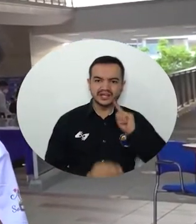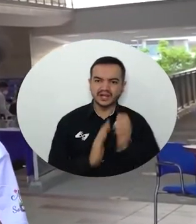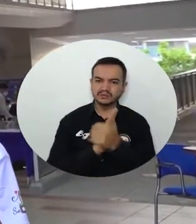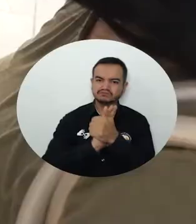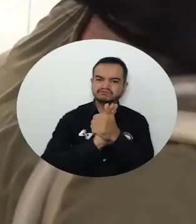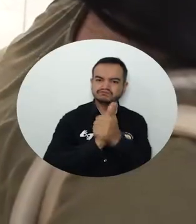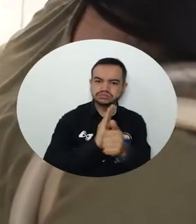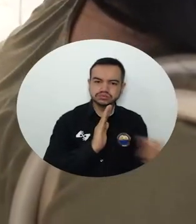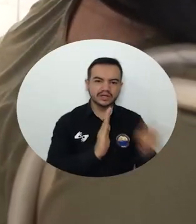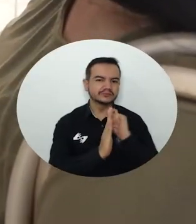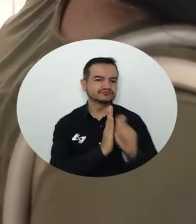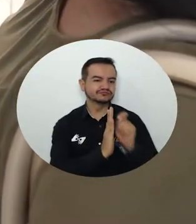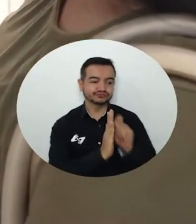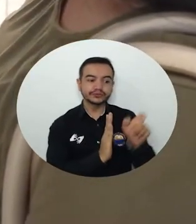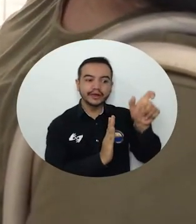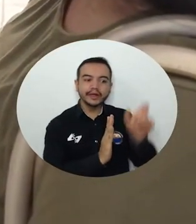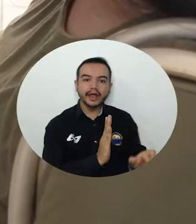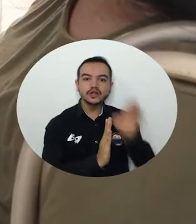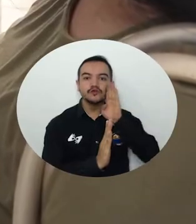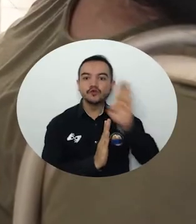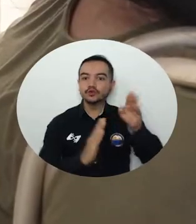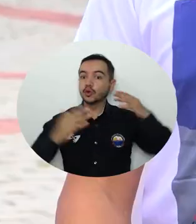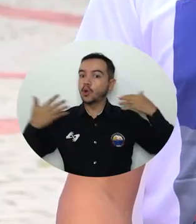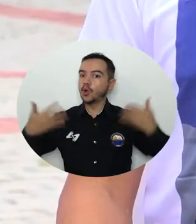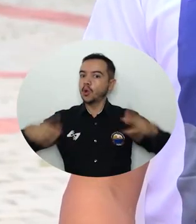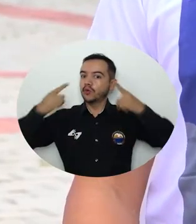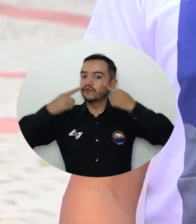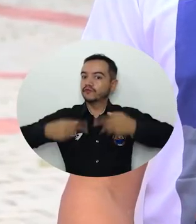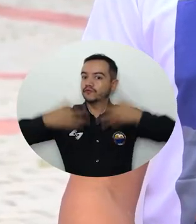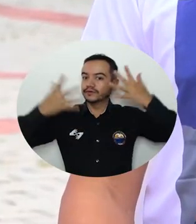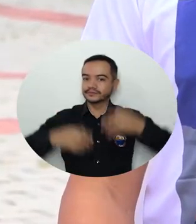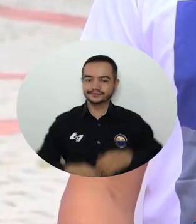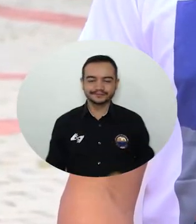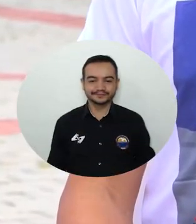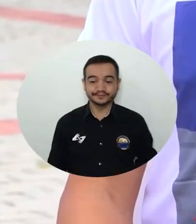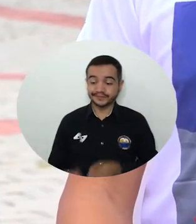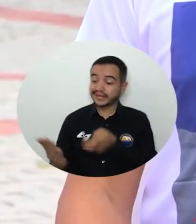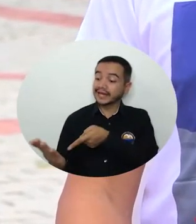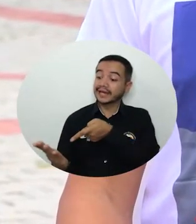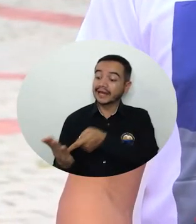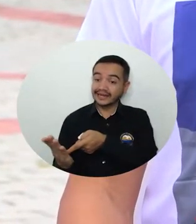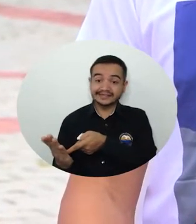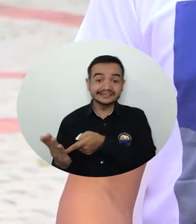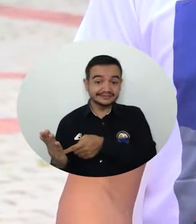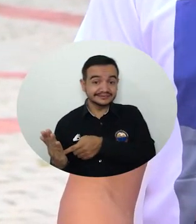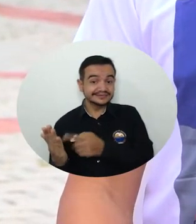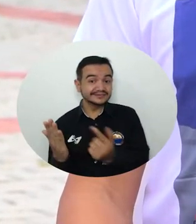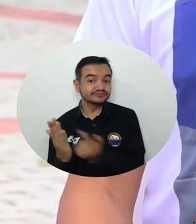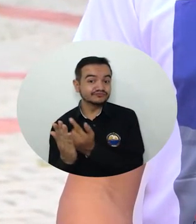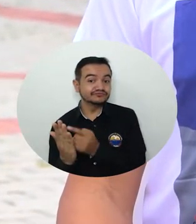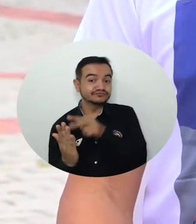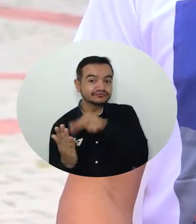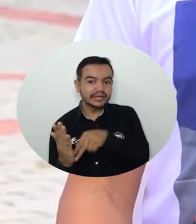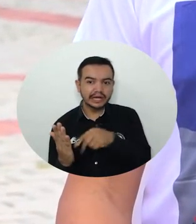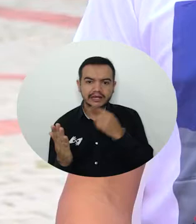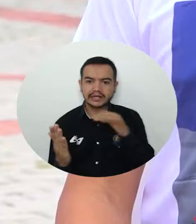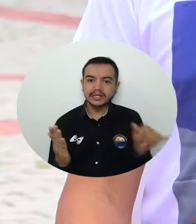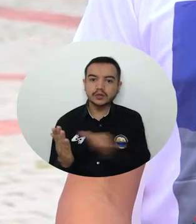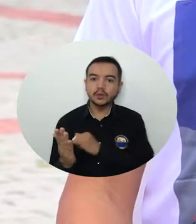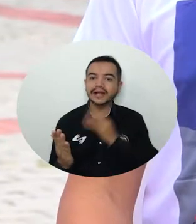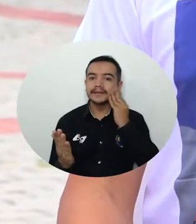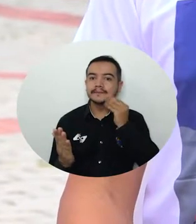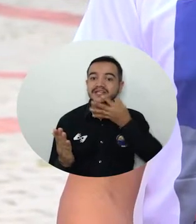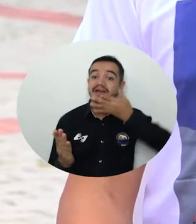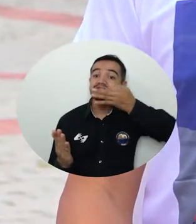convierten en una fiel promesa de la literatura. Y este libro es basado en una historia real. Tiene un componente